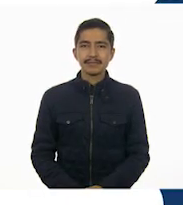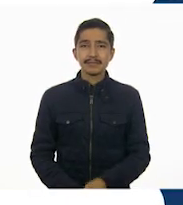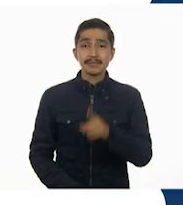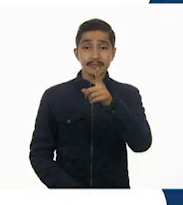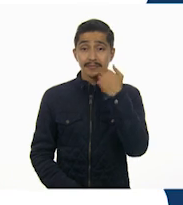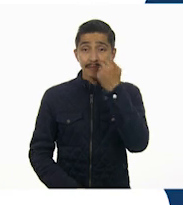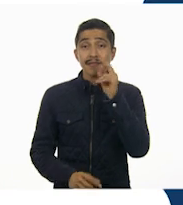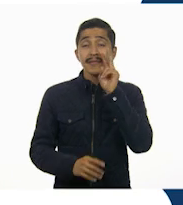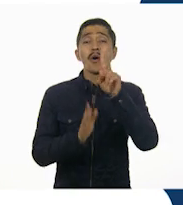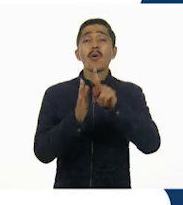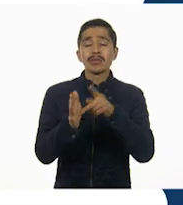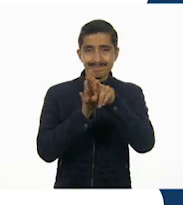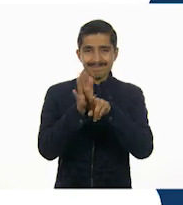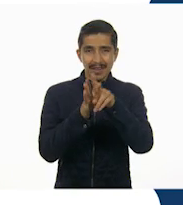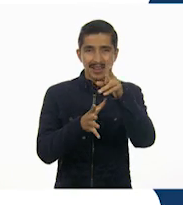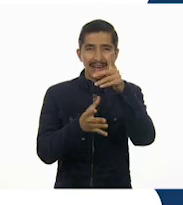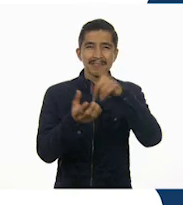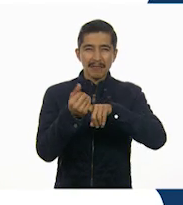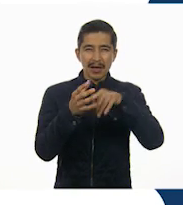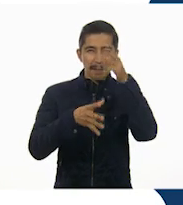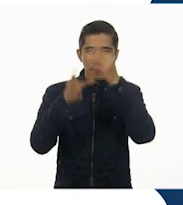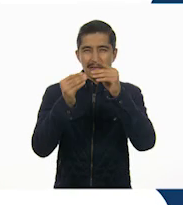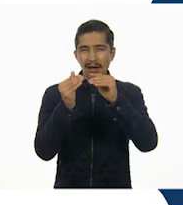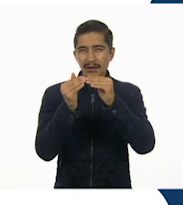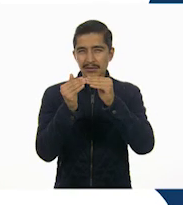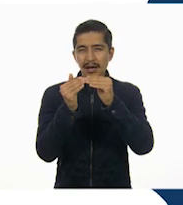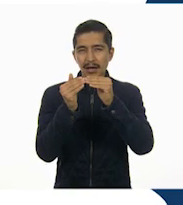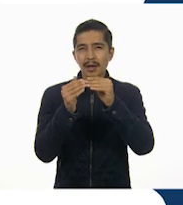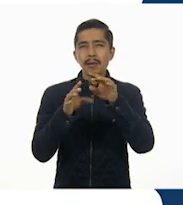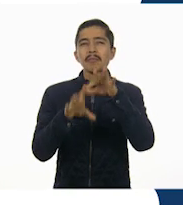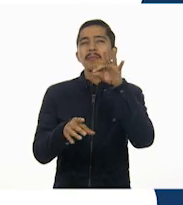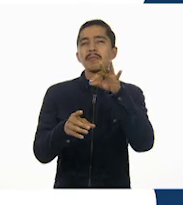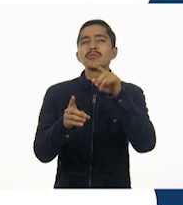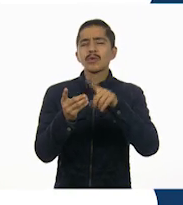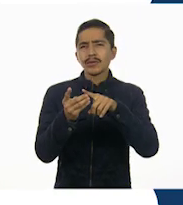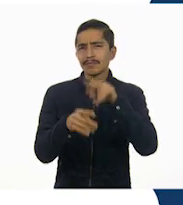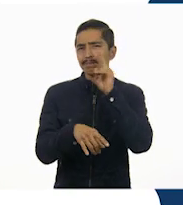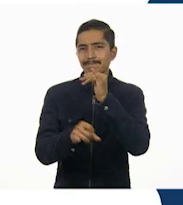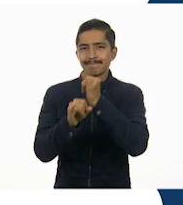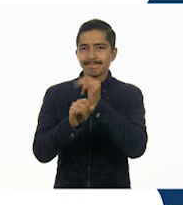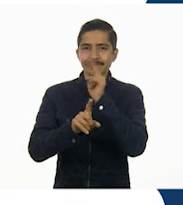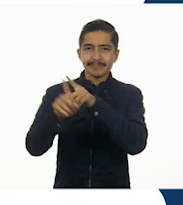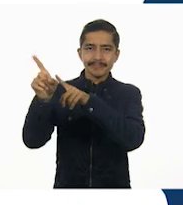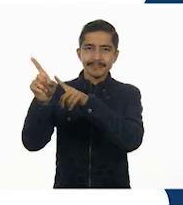conalitech.cep.gov.mx. Si quieres volver a ver los programas de Aprende en Casa, los puedes encontrar en la siguiente liga: